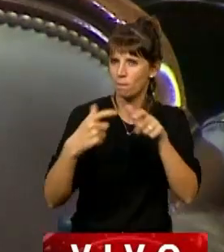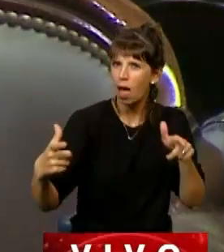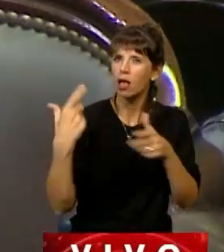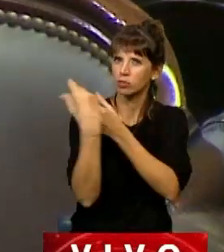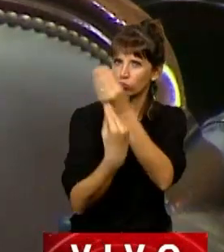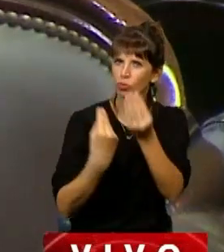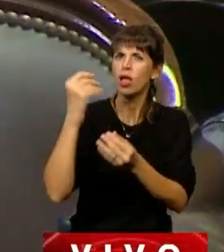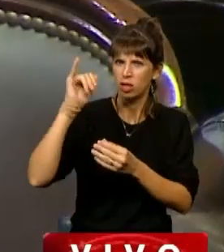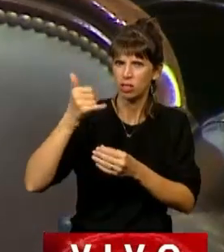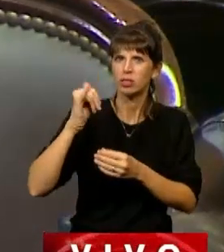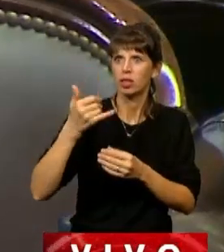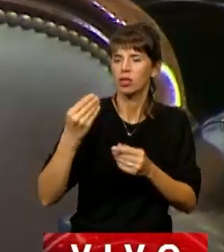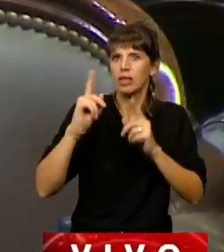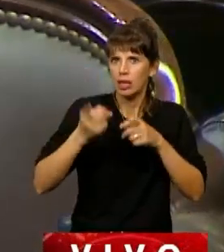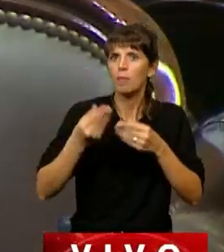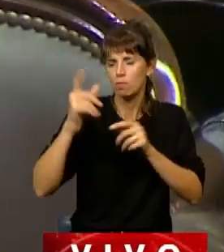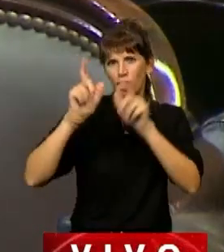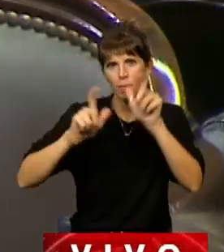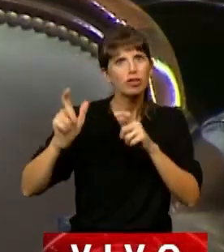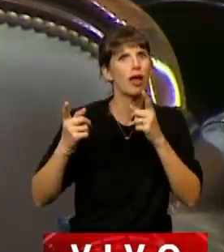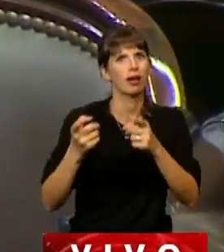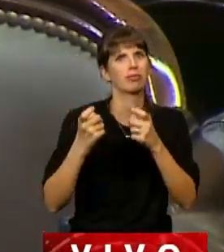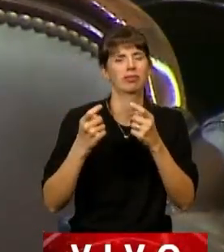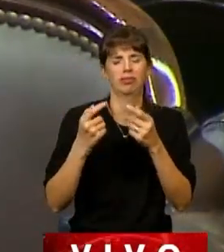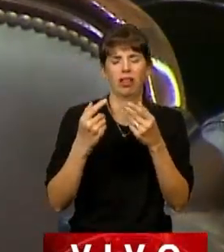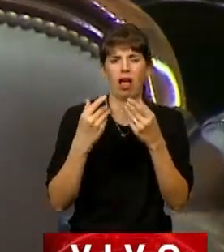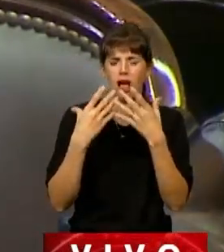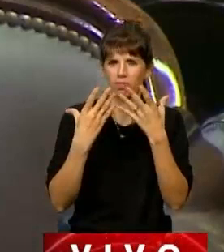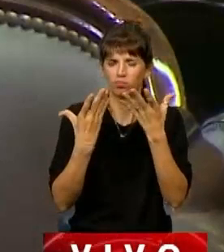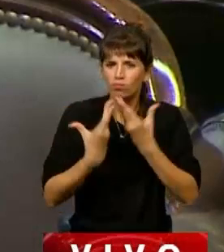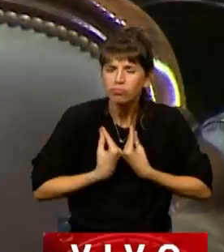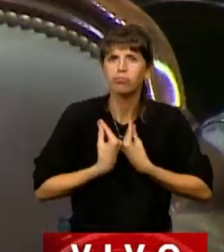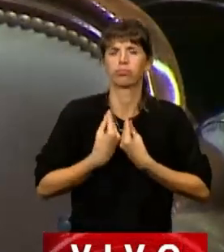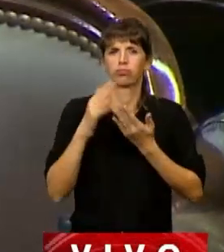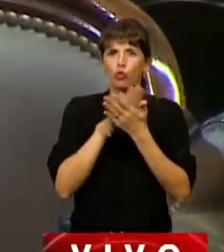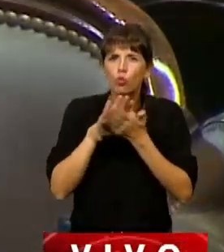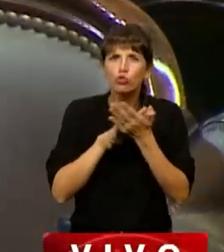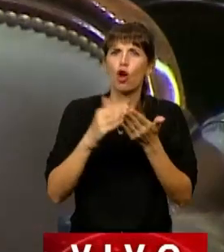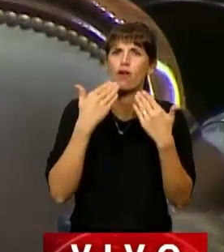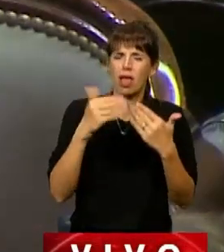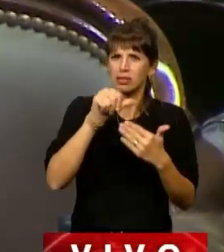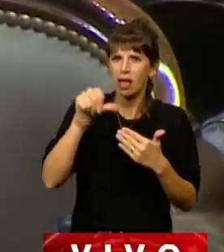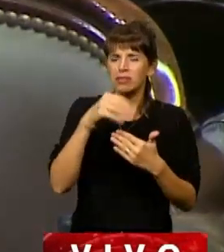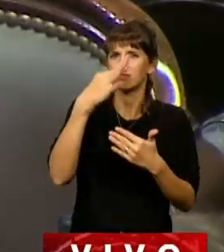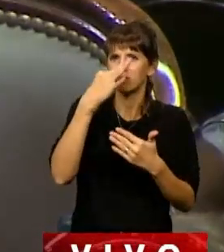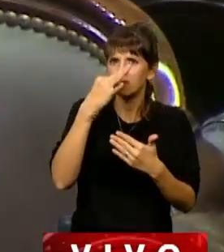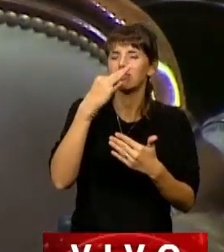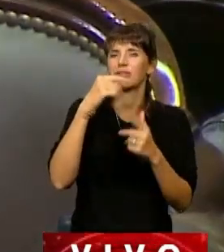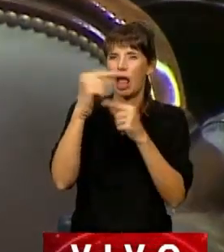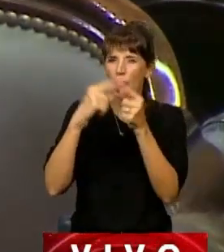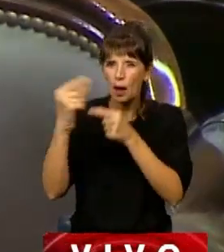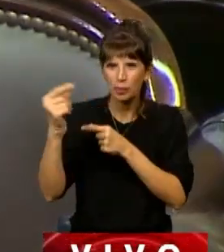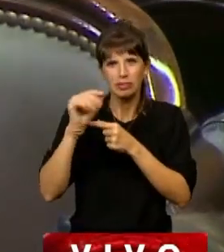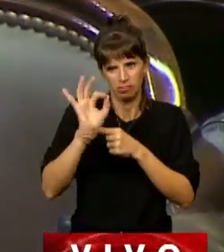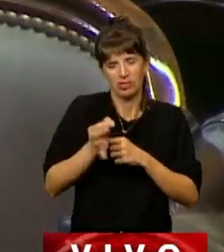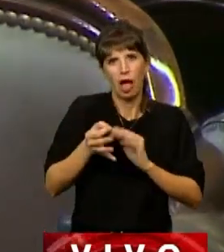tantas personas necesitan paliar el dolor y mejorar sus patologías con el aceite de cannabis. Por eso,